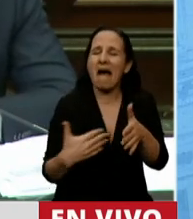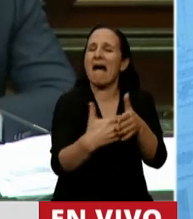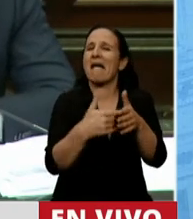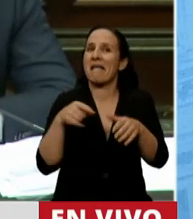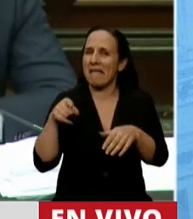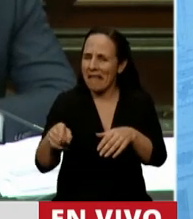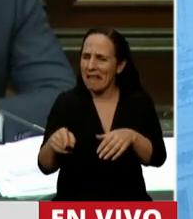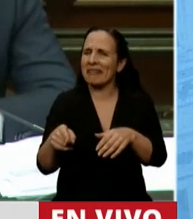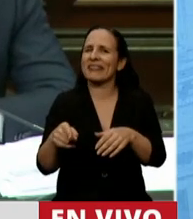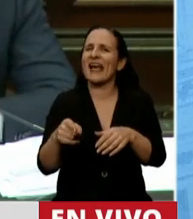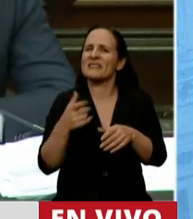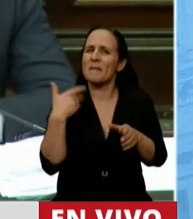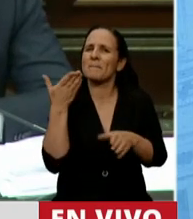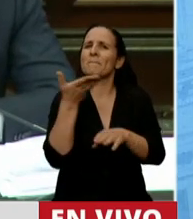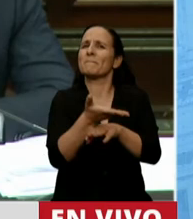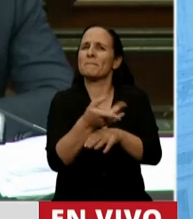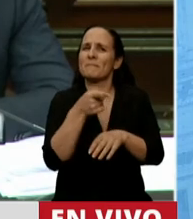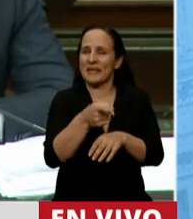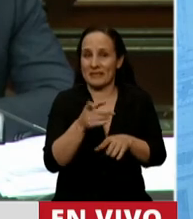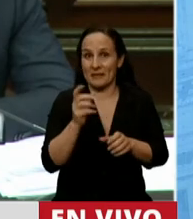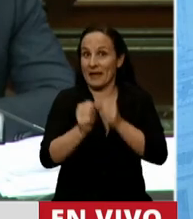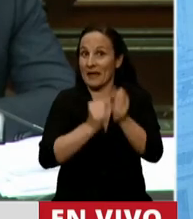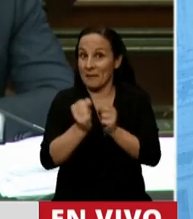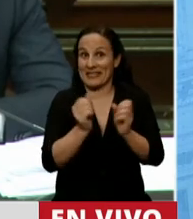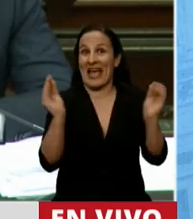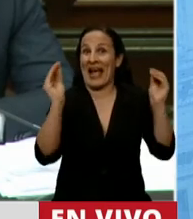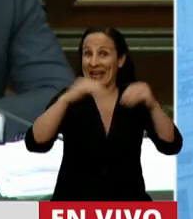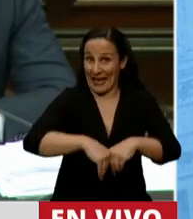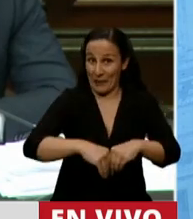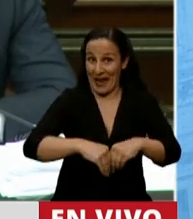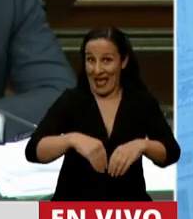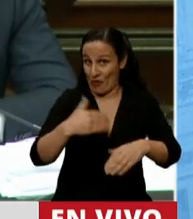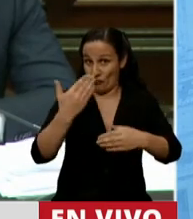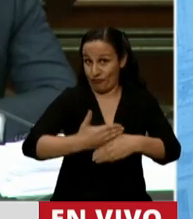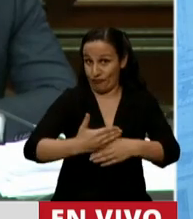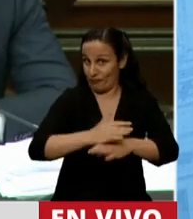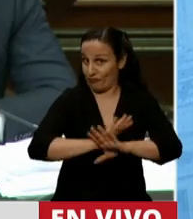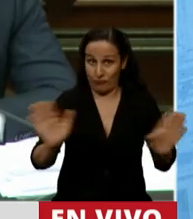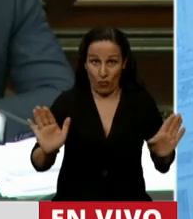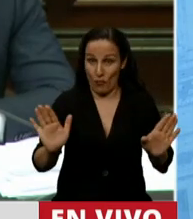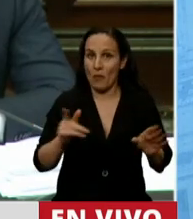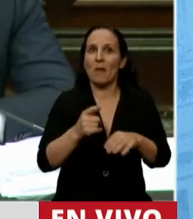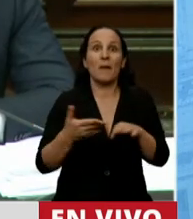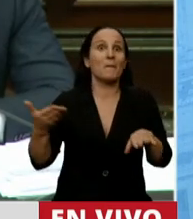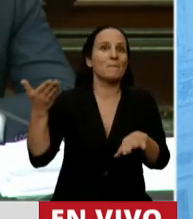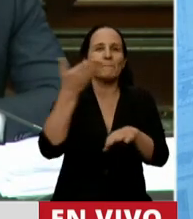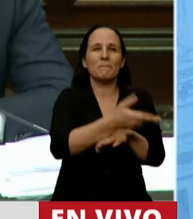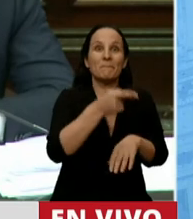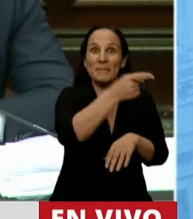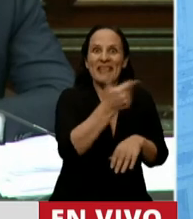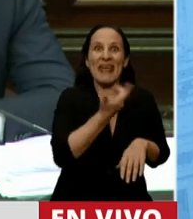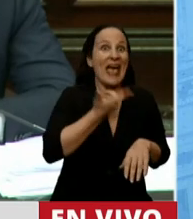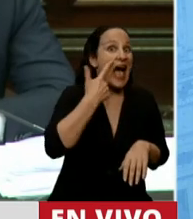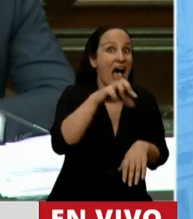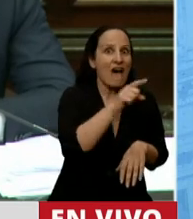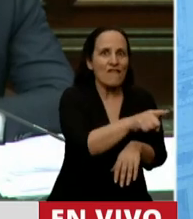Ingresos Públicos solicitaron cuántas empresas quebradas y sin continuidad solicitaron a la Administración Federal de Ingresos Públicos